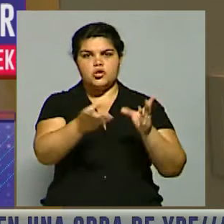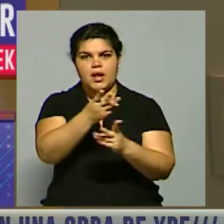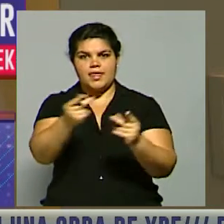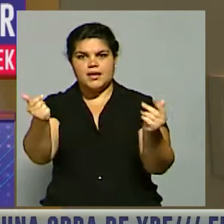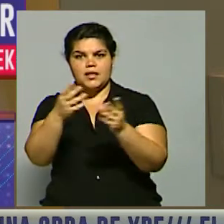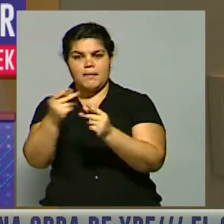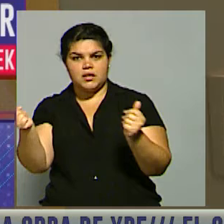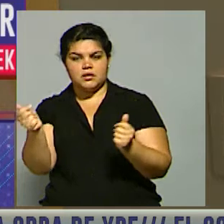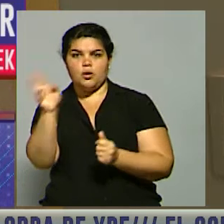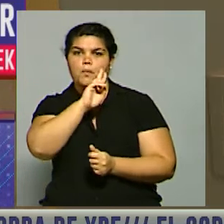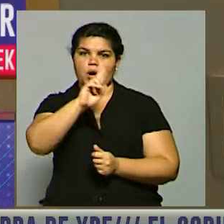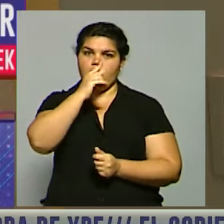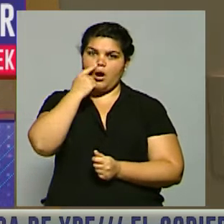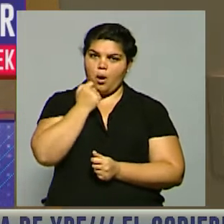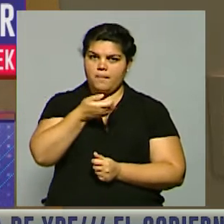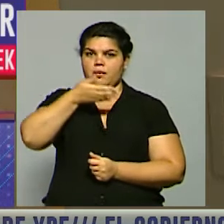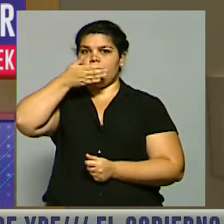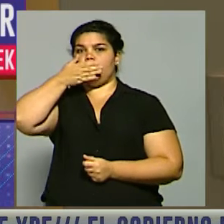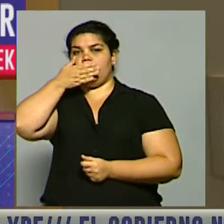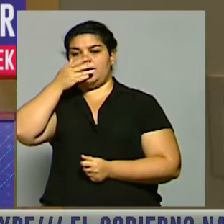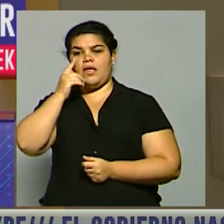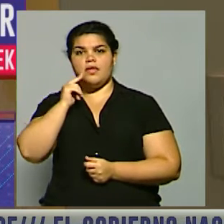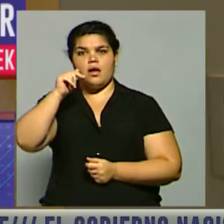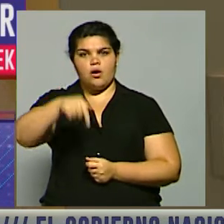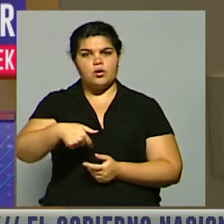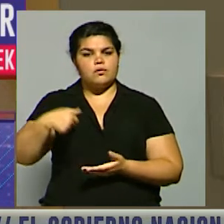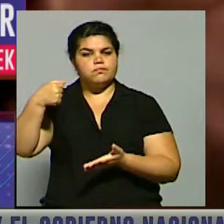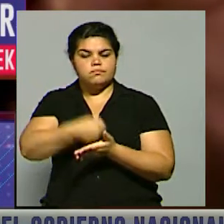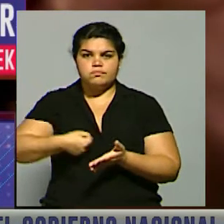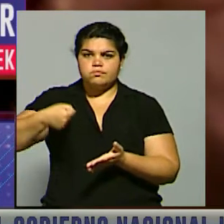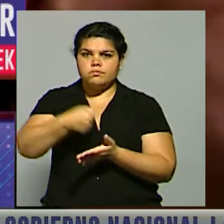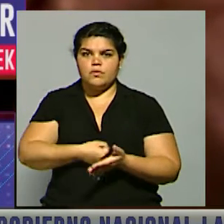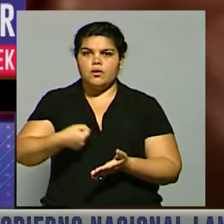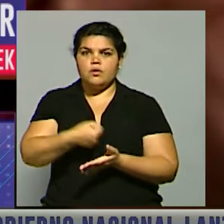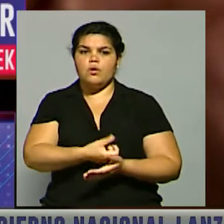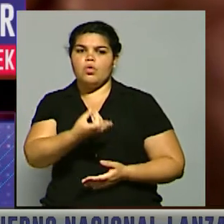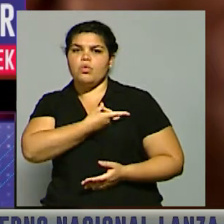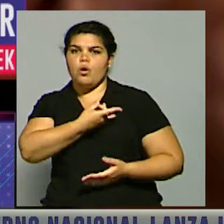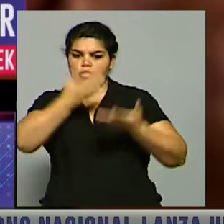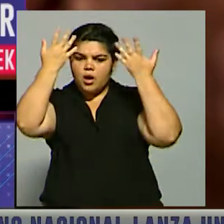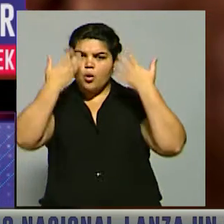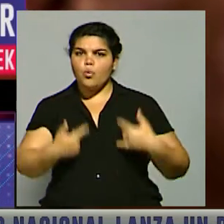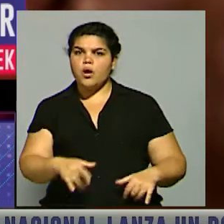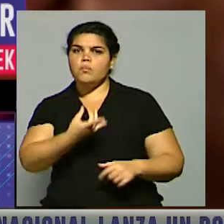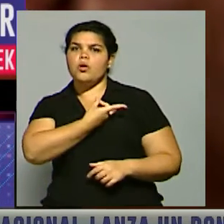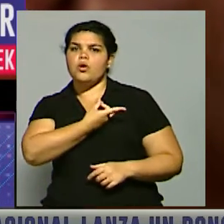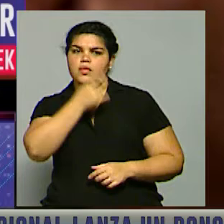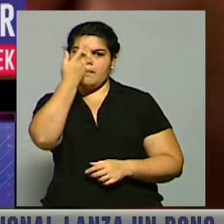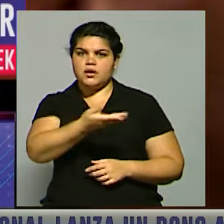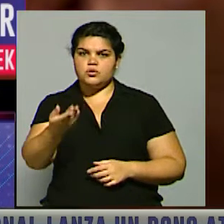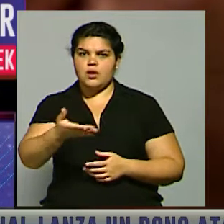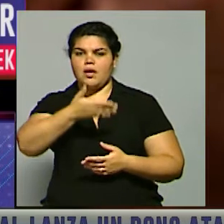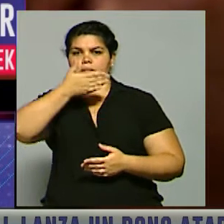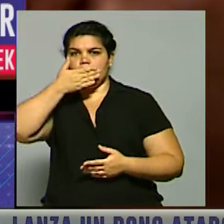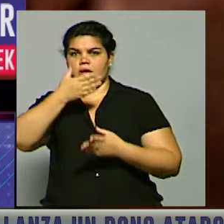compañeros y compañeras desaparecidas, que hasta el día de hoy seguimos insistiendo en dónde están los cuerpos de los desaparecidos bajo